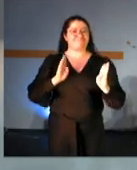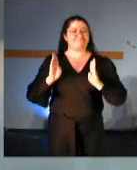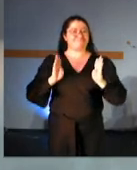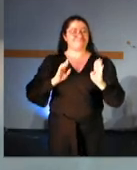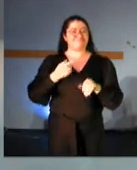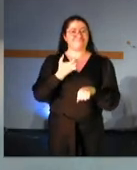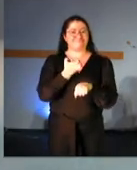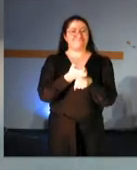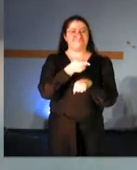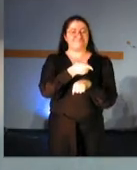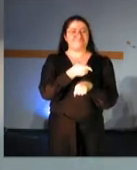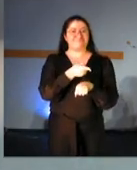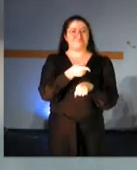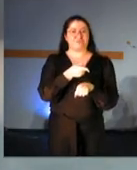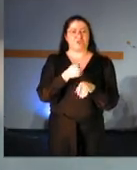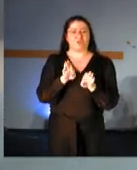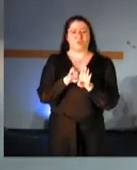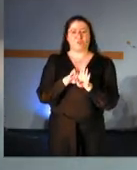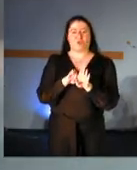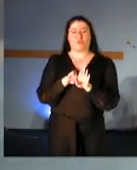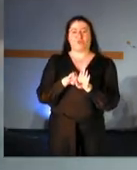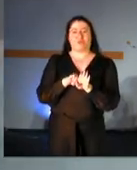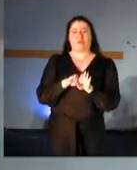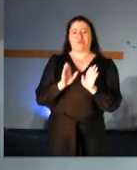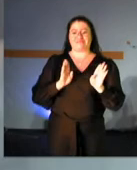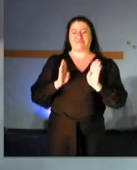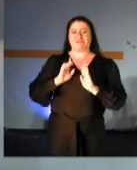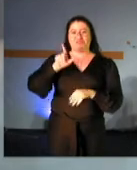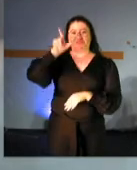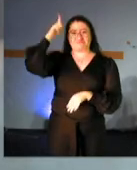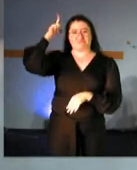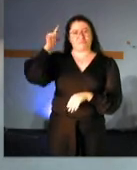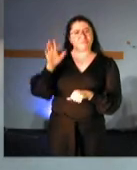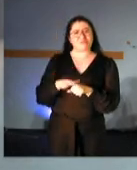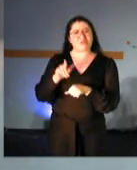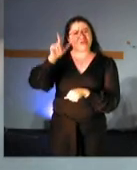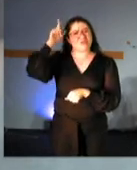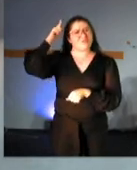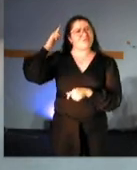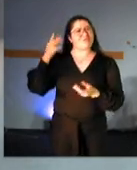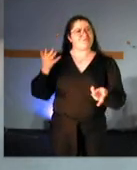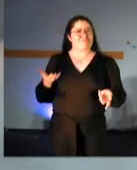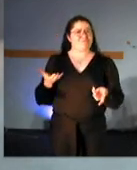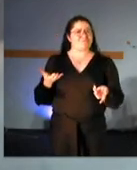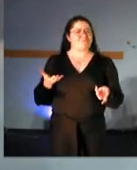en el llamado pequeño ejército loco. Loco porque parece loco enfrentar